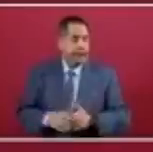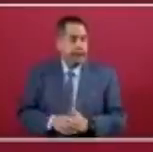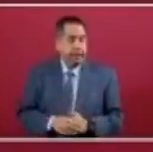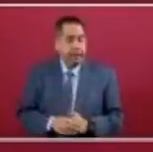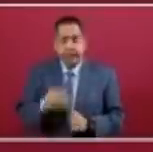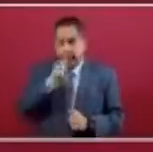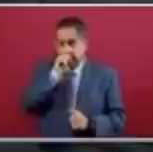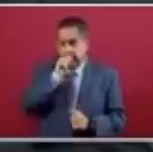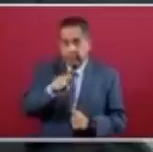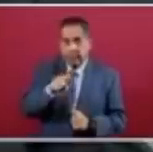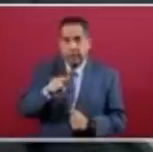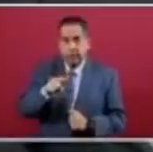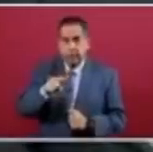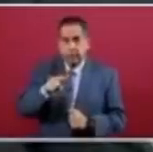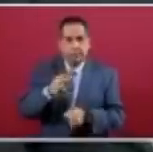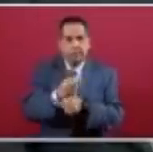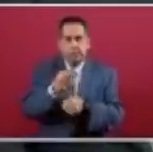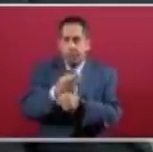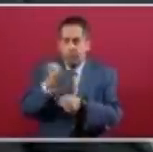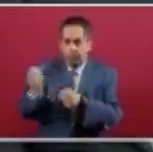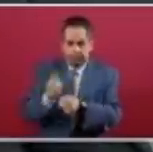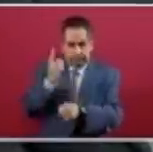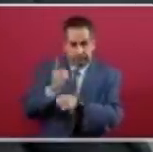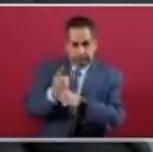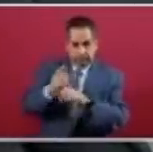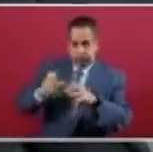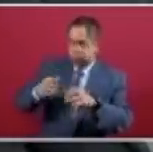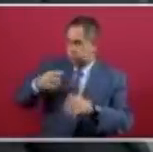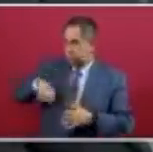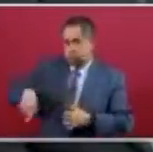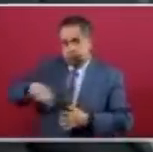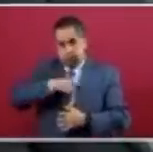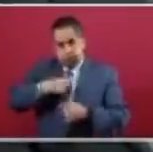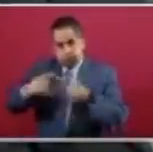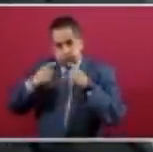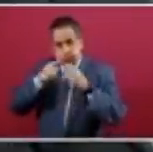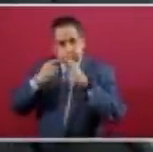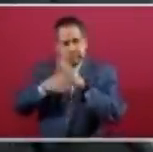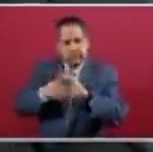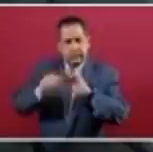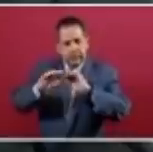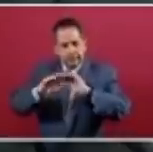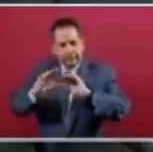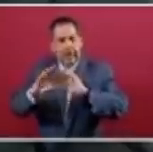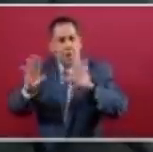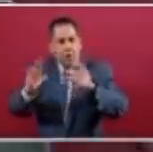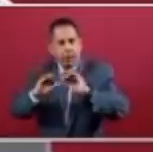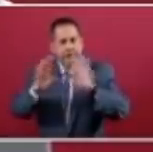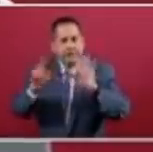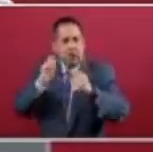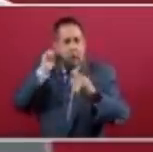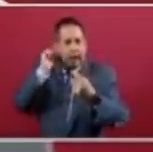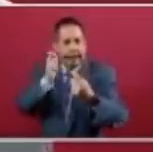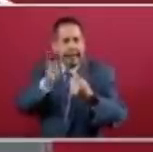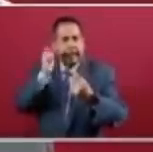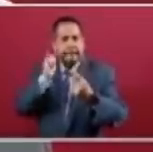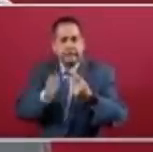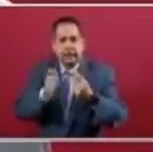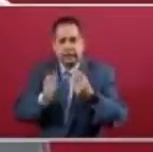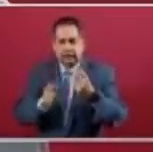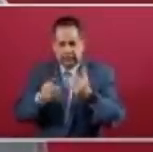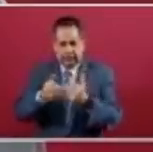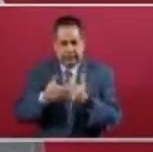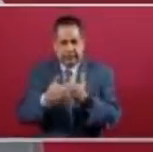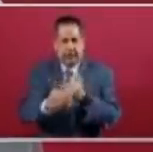y nos va a dar oportunidad de ir aclarando durante todo